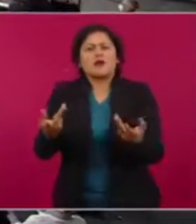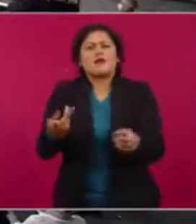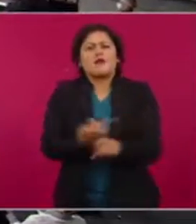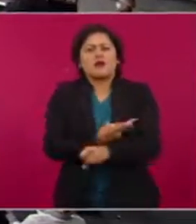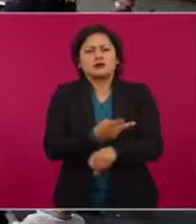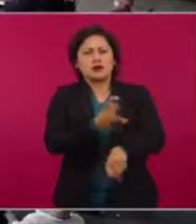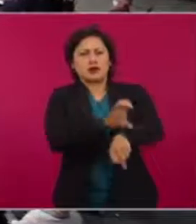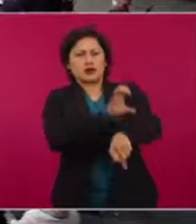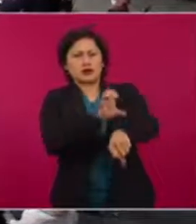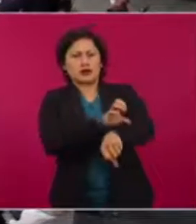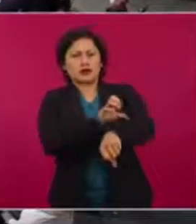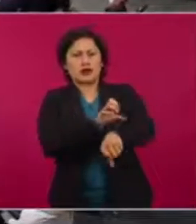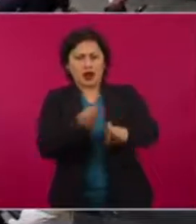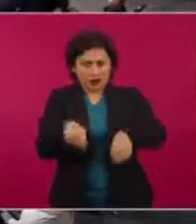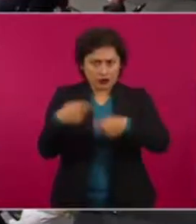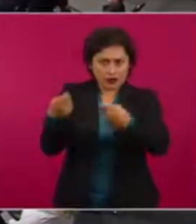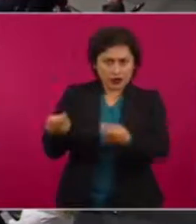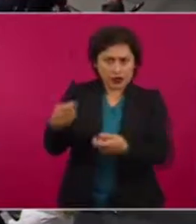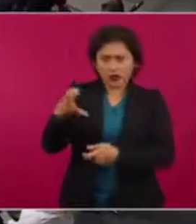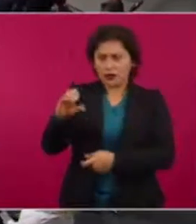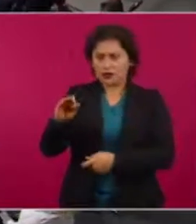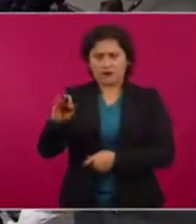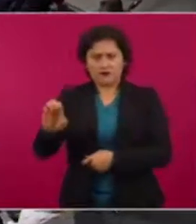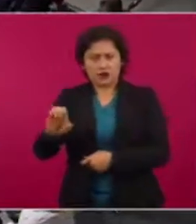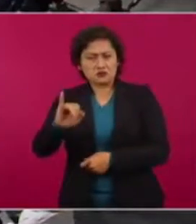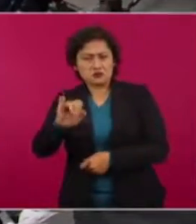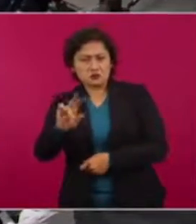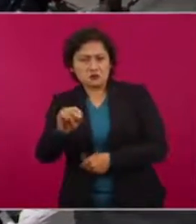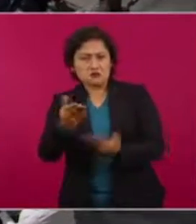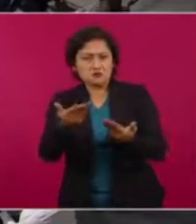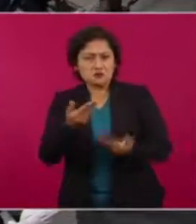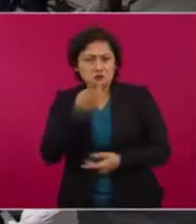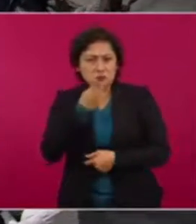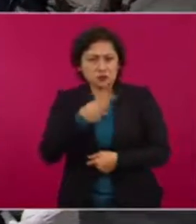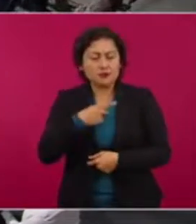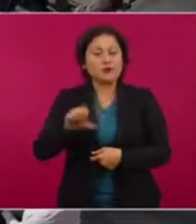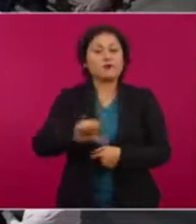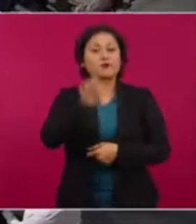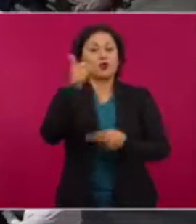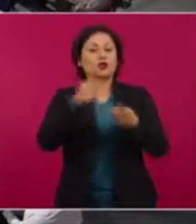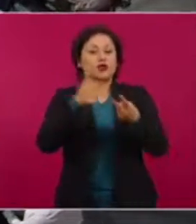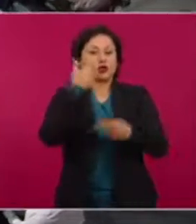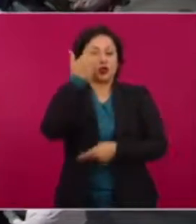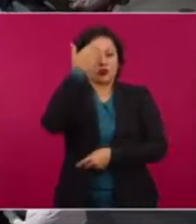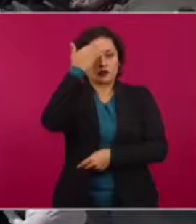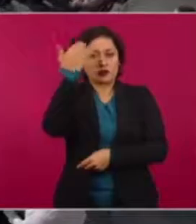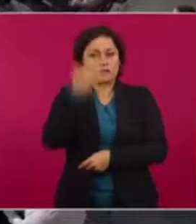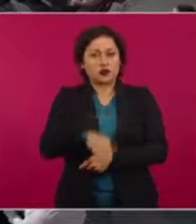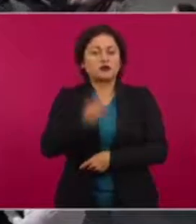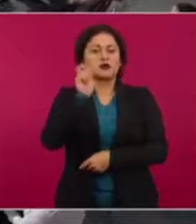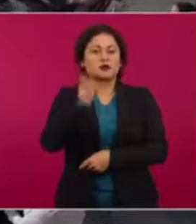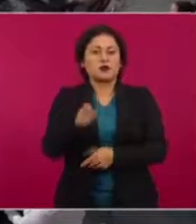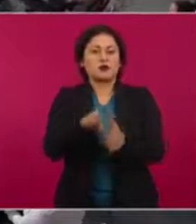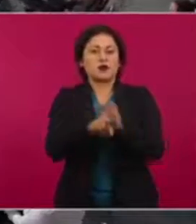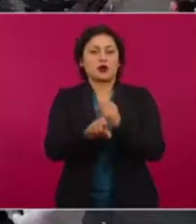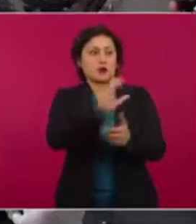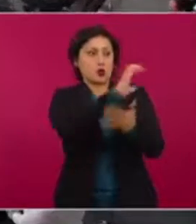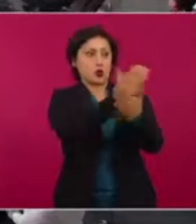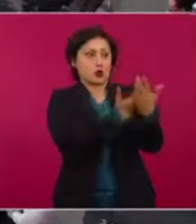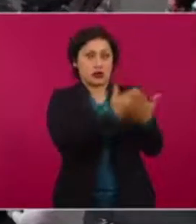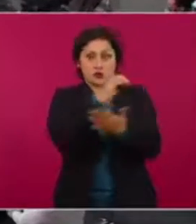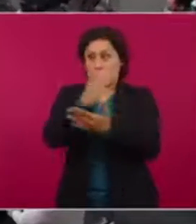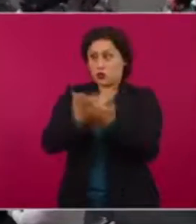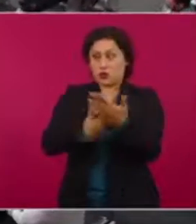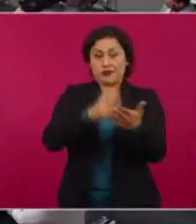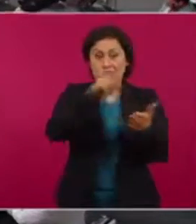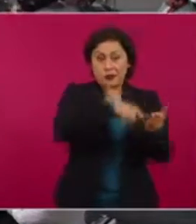Electricidad? Y hay otra cosa que también quisiera saber. No hay riesgo con esta cancelación,